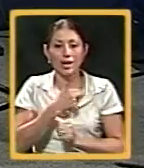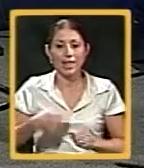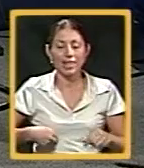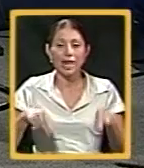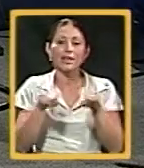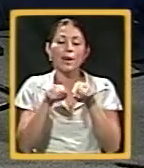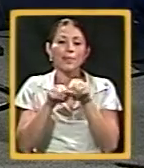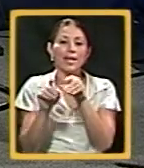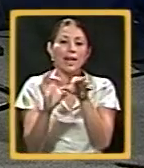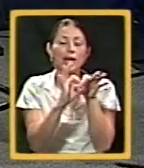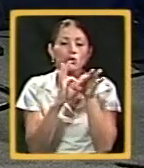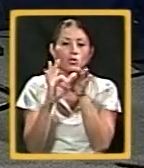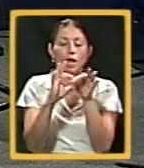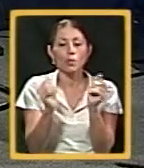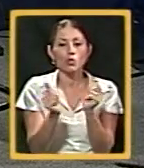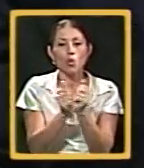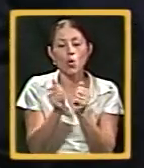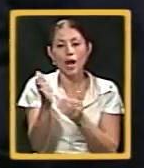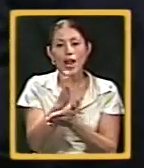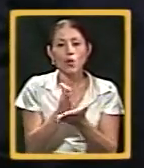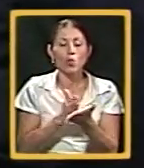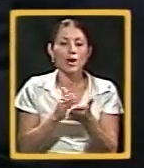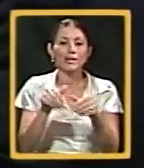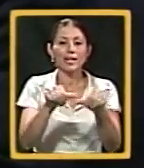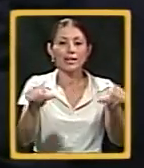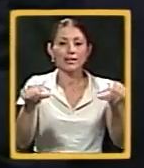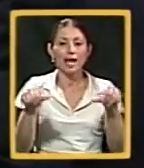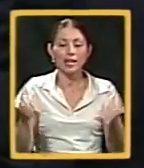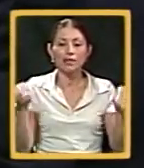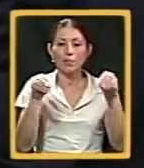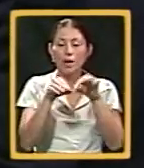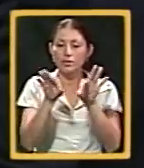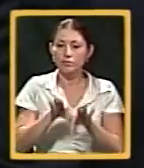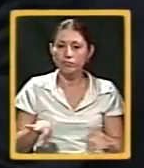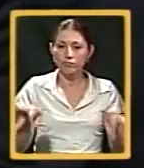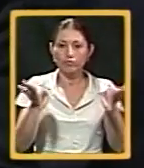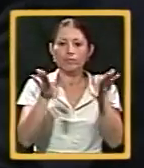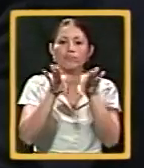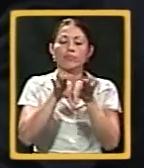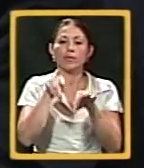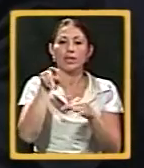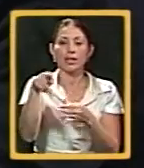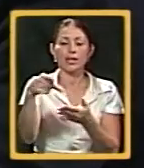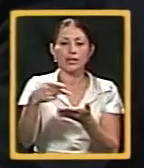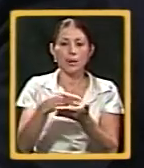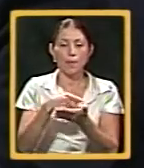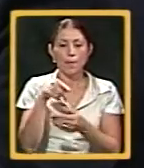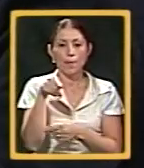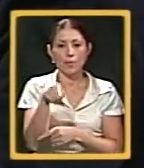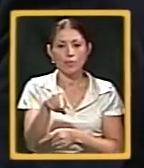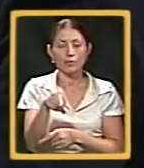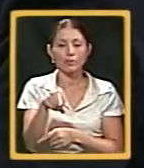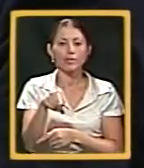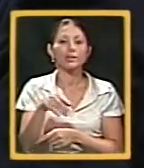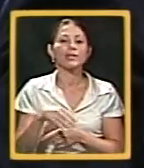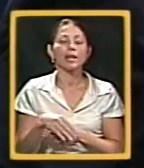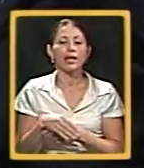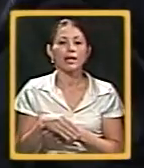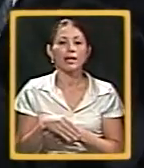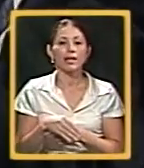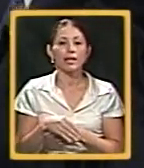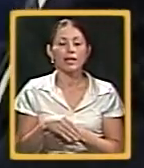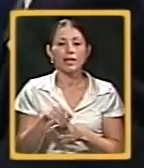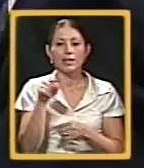las áreas más distinguidas de esa pequeña ciudad y de ese